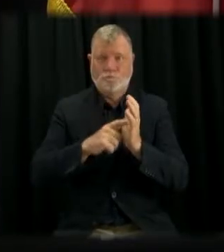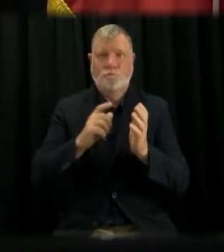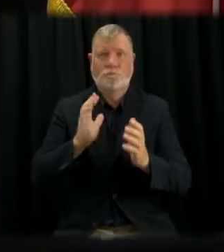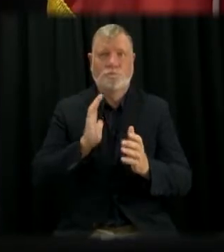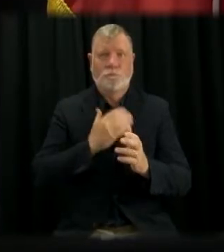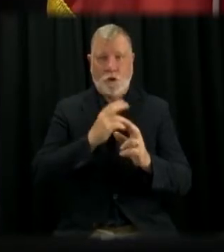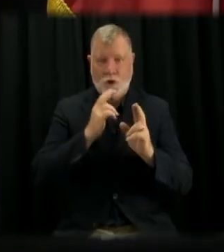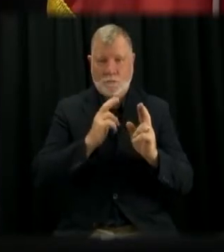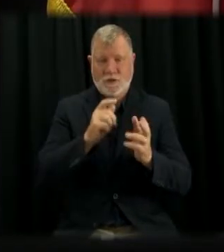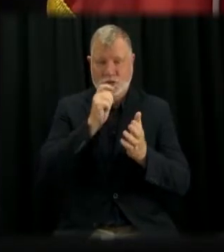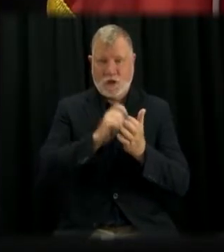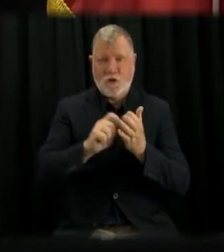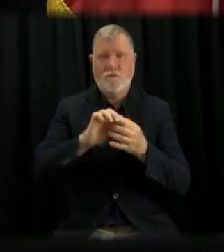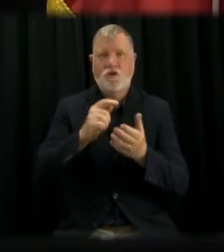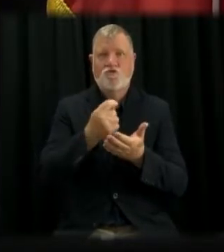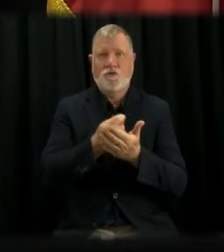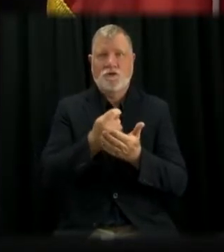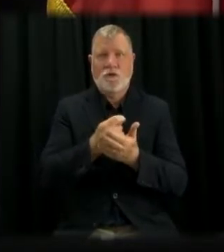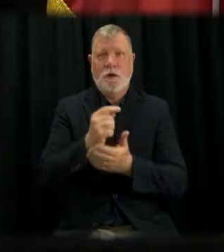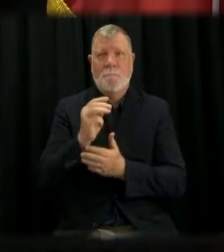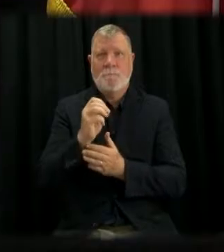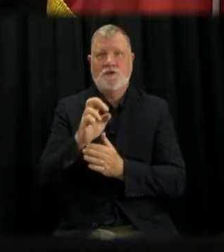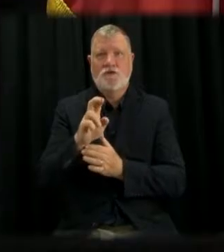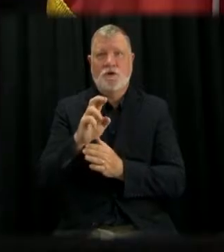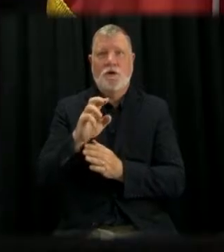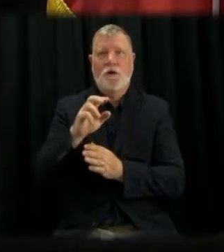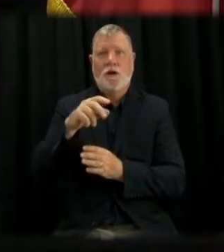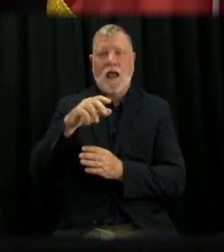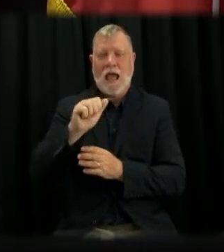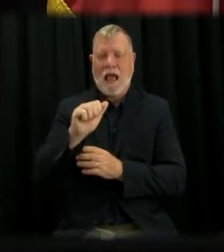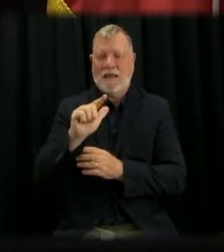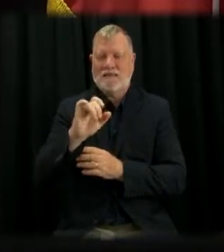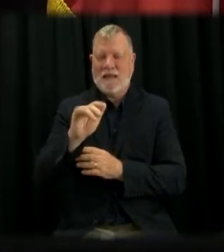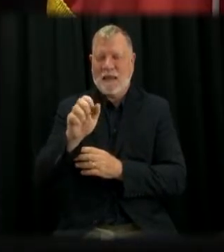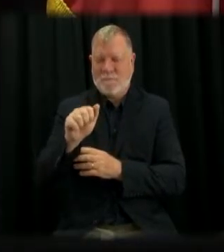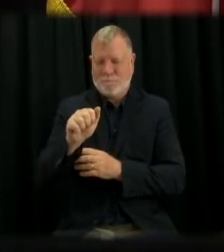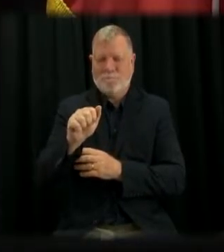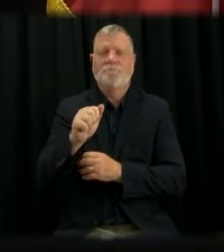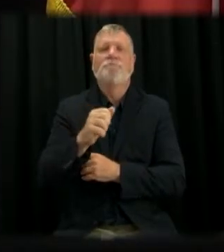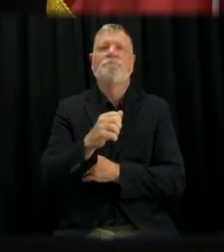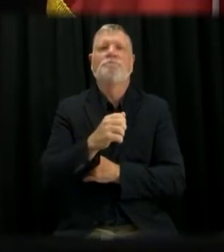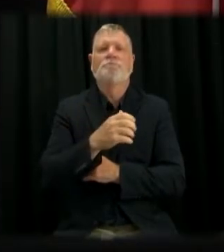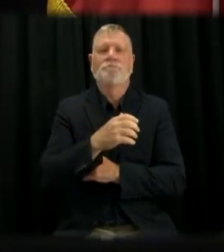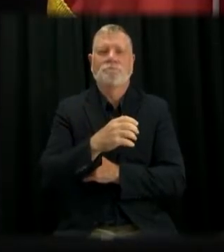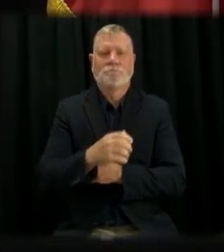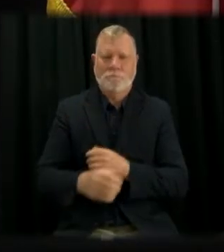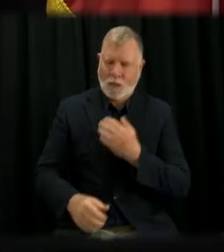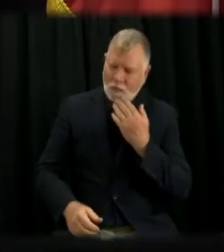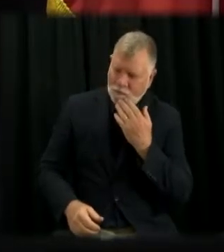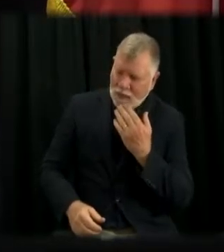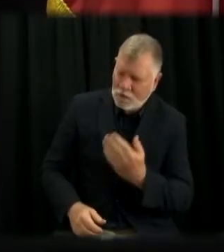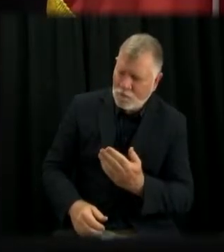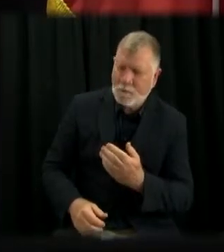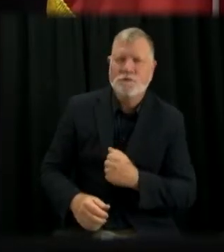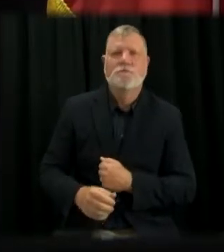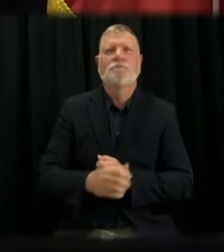presencia del secretario de Hacienda, el señor Francisco Párez Alicea. Muchas